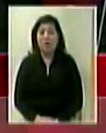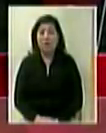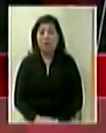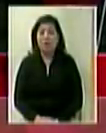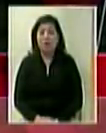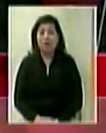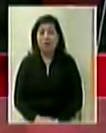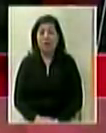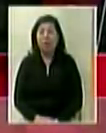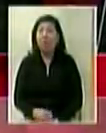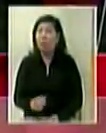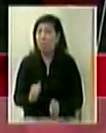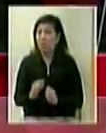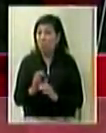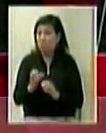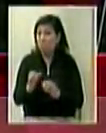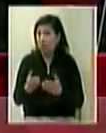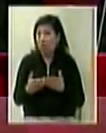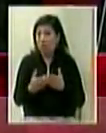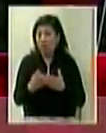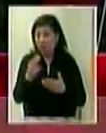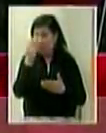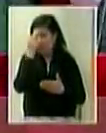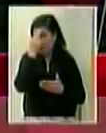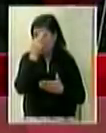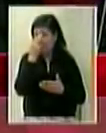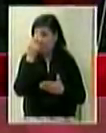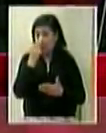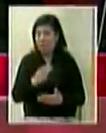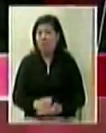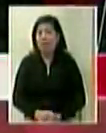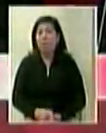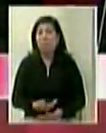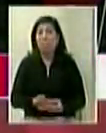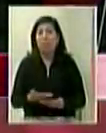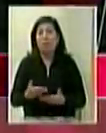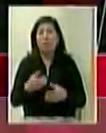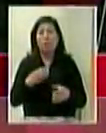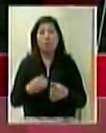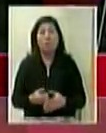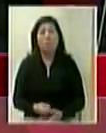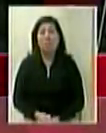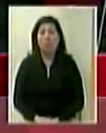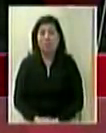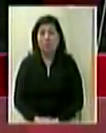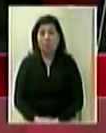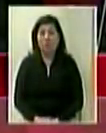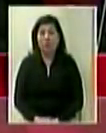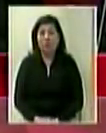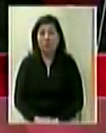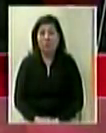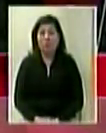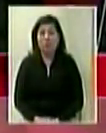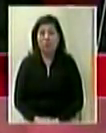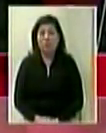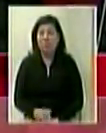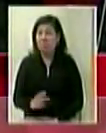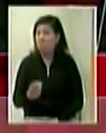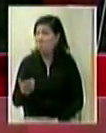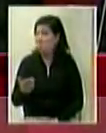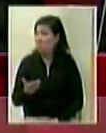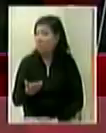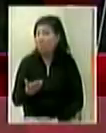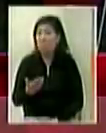del que el consorcio de coleos católicos ha emitido un comunicado instando a los colegios a no